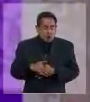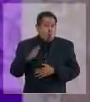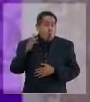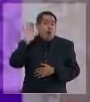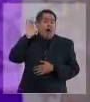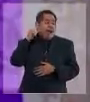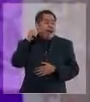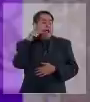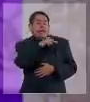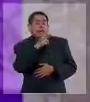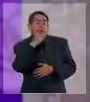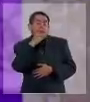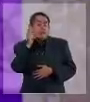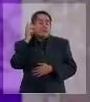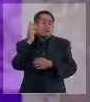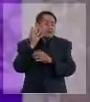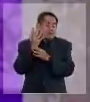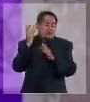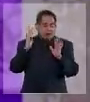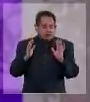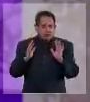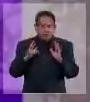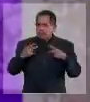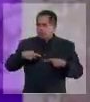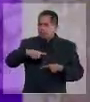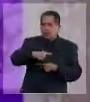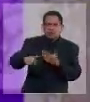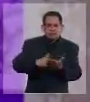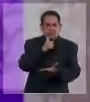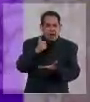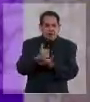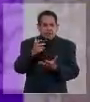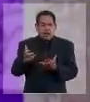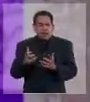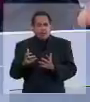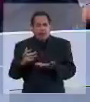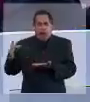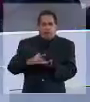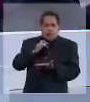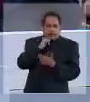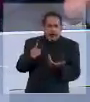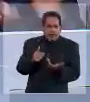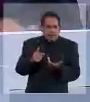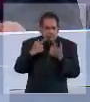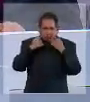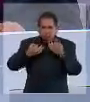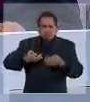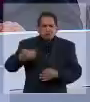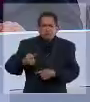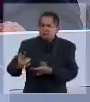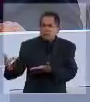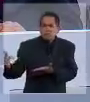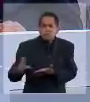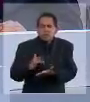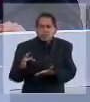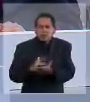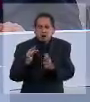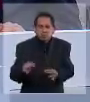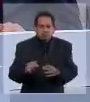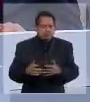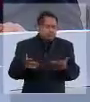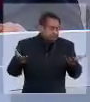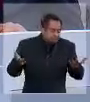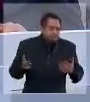él lo plantea, pues los capitalinos no nos estarían apoyando. ¿Sí? Y